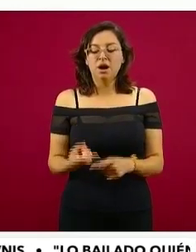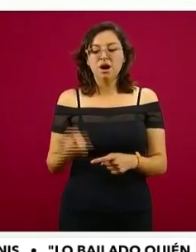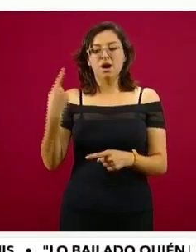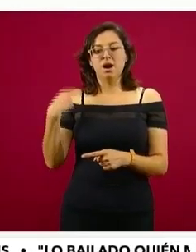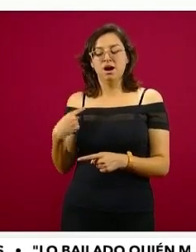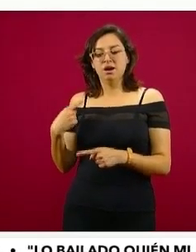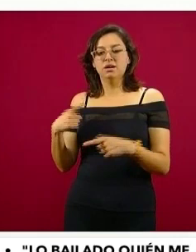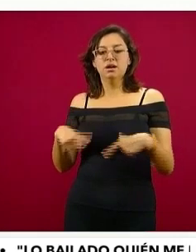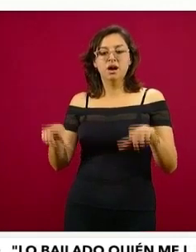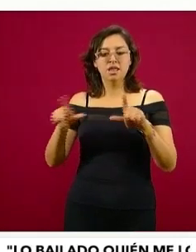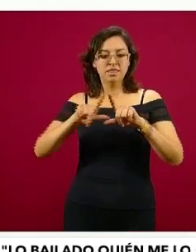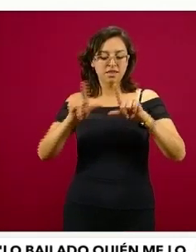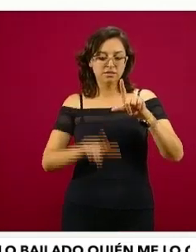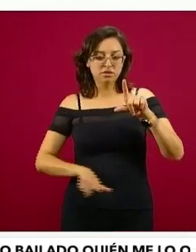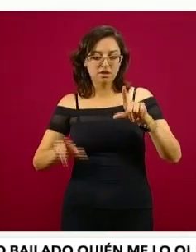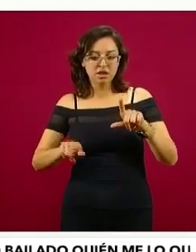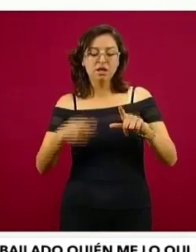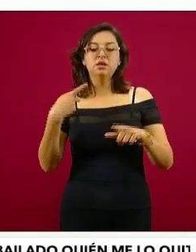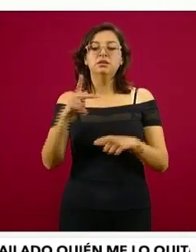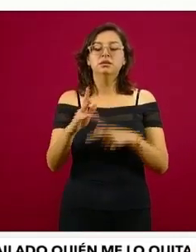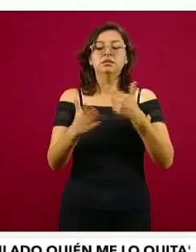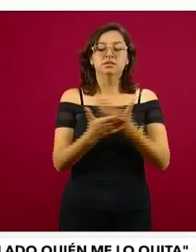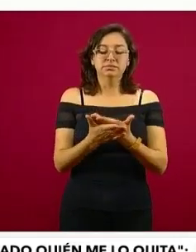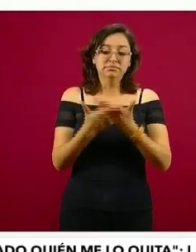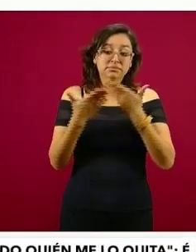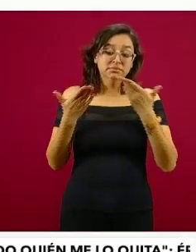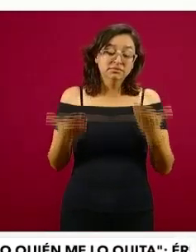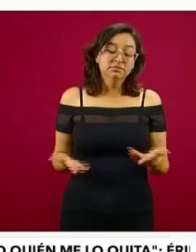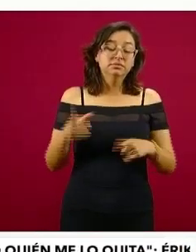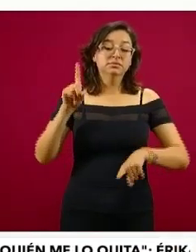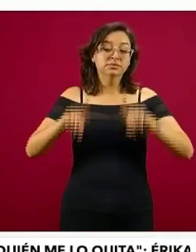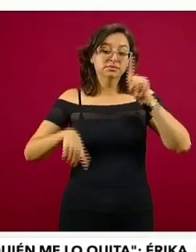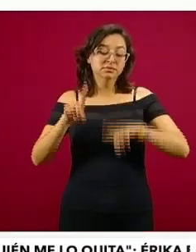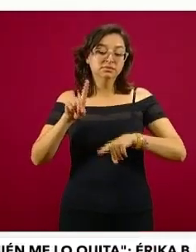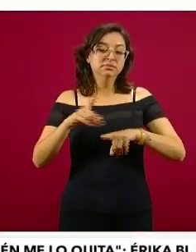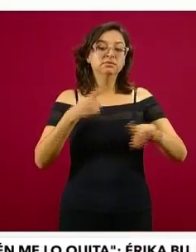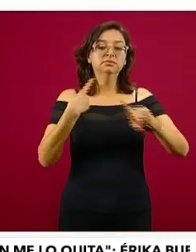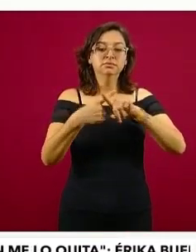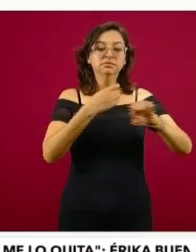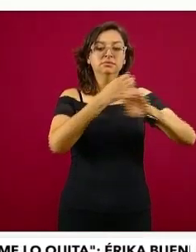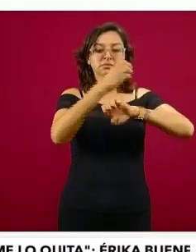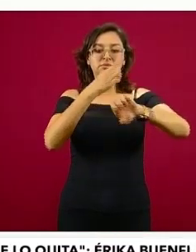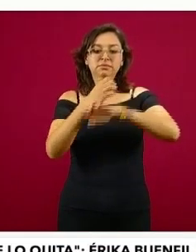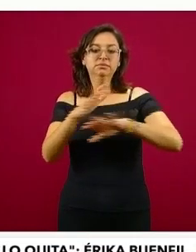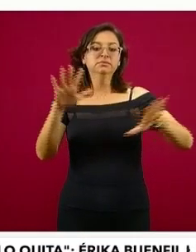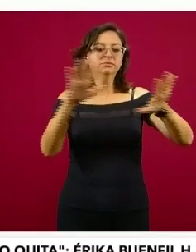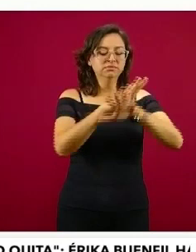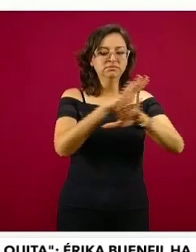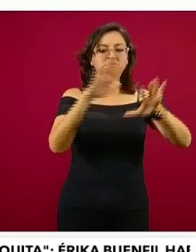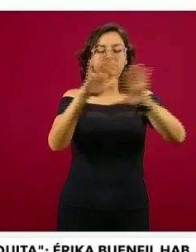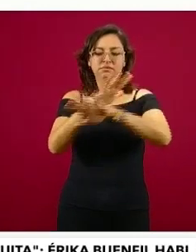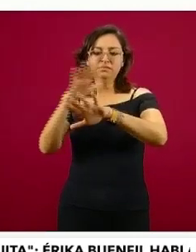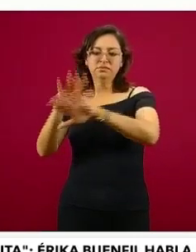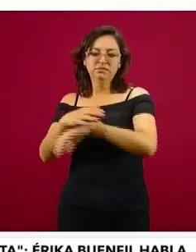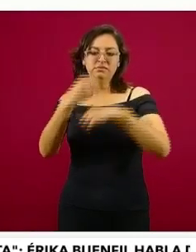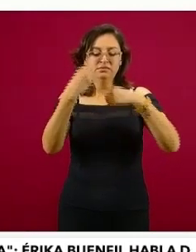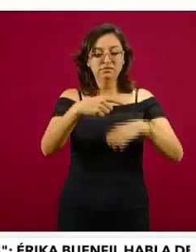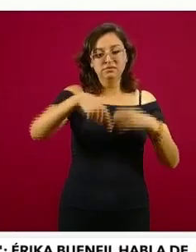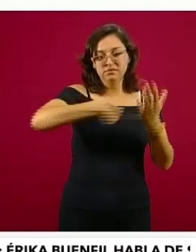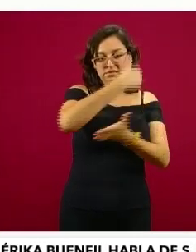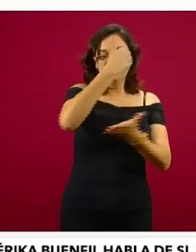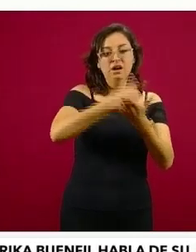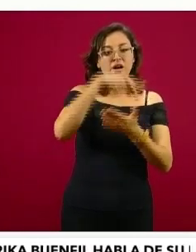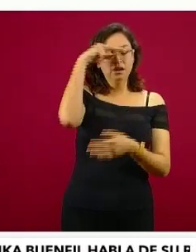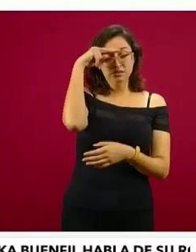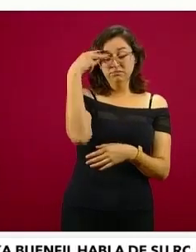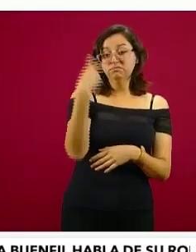es lo nacional. Pero entonces ahora, dependiendo de cada entidad federativa, vean cómo cambia el porcentaje de ocupación. La Ciudad de México vuelve